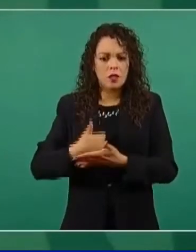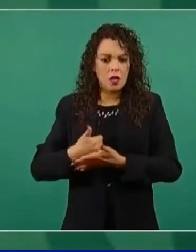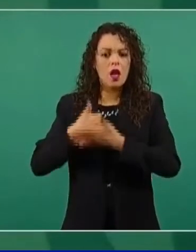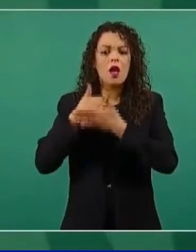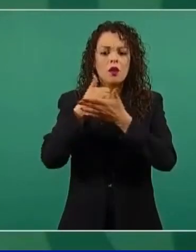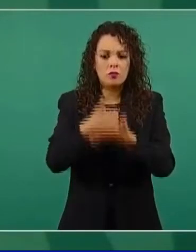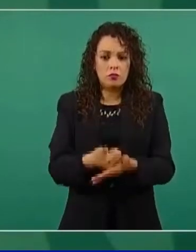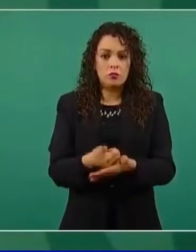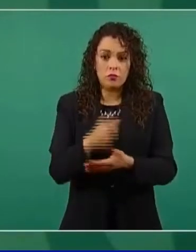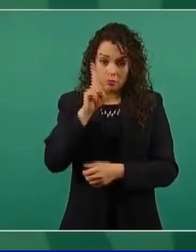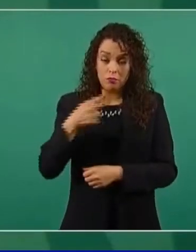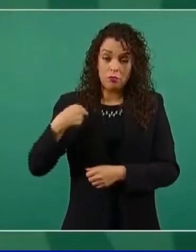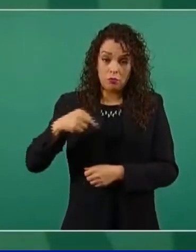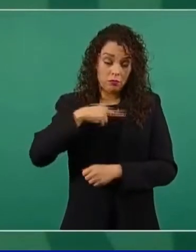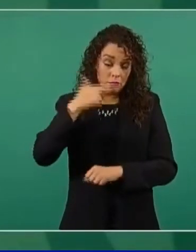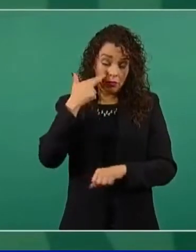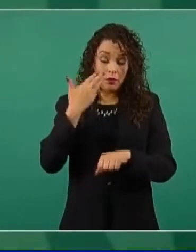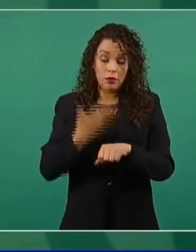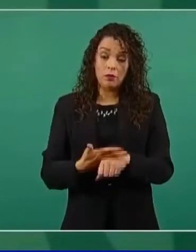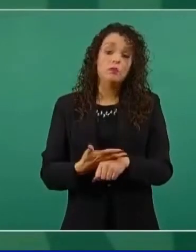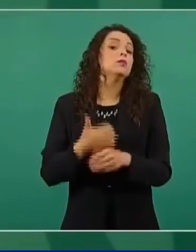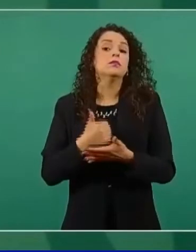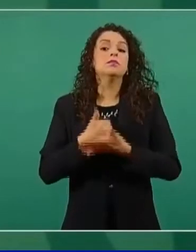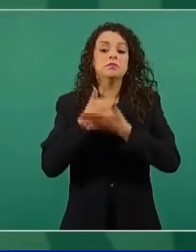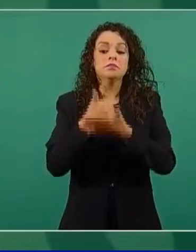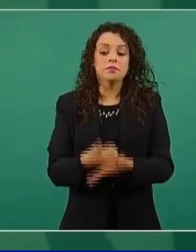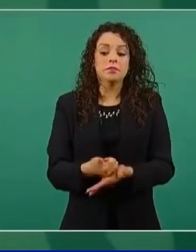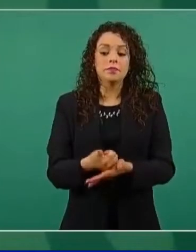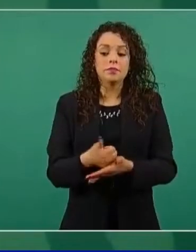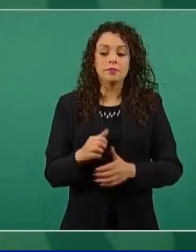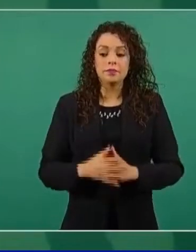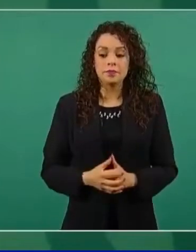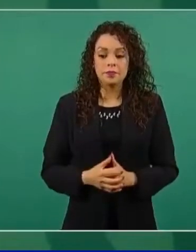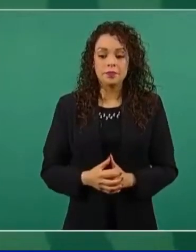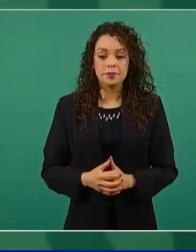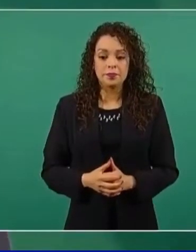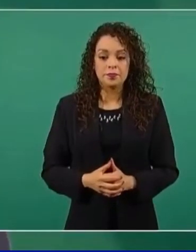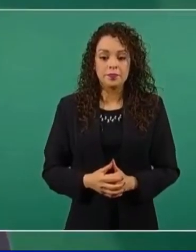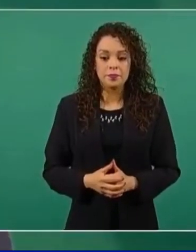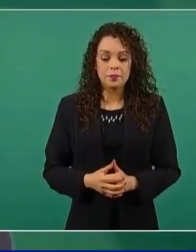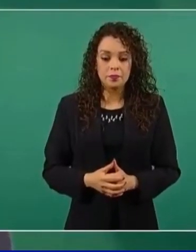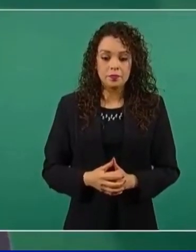nuestra responsabilidad. Si te parece,